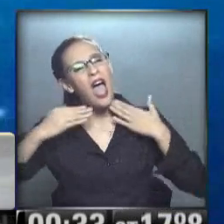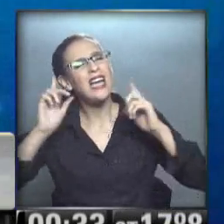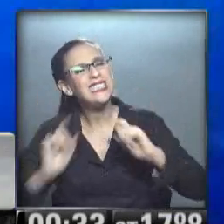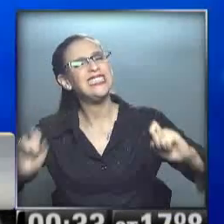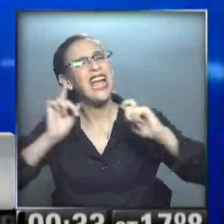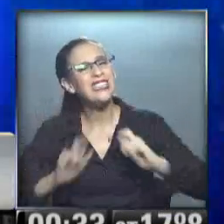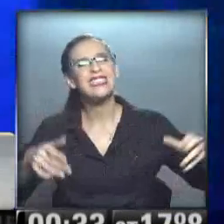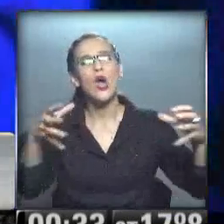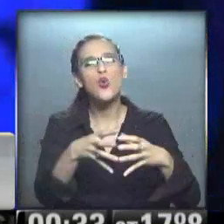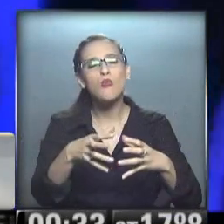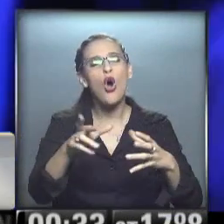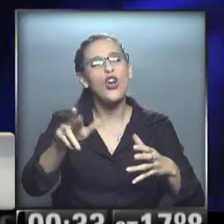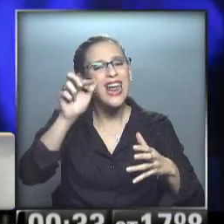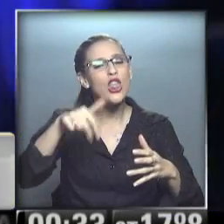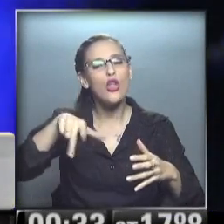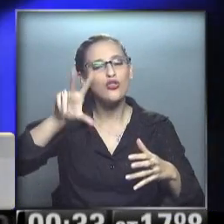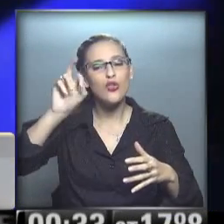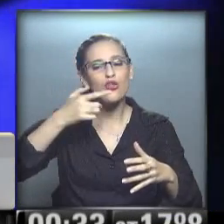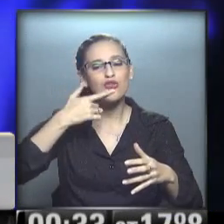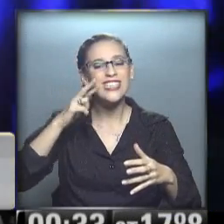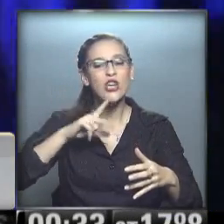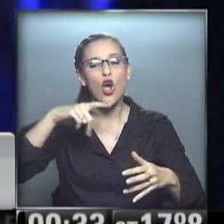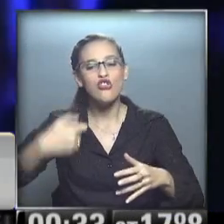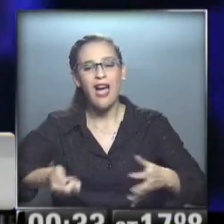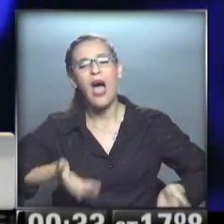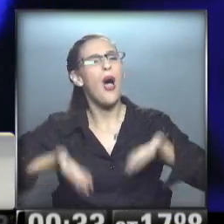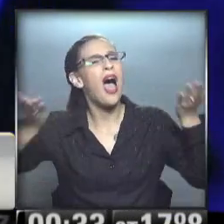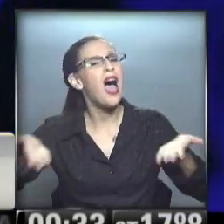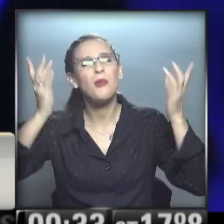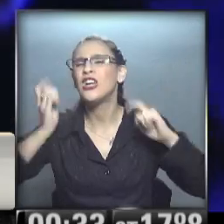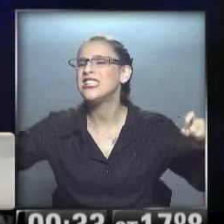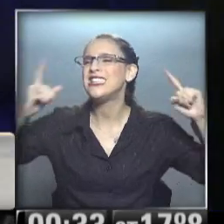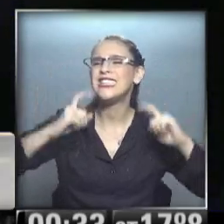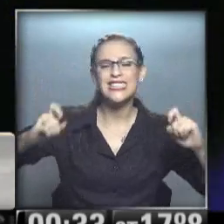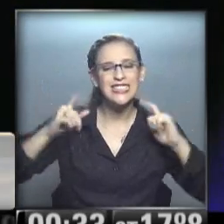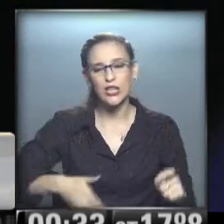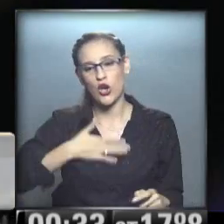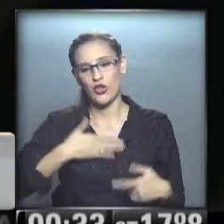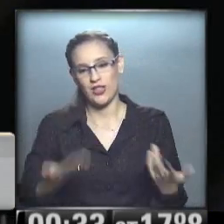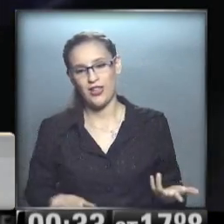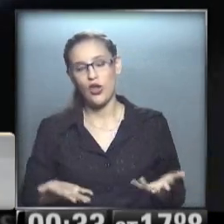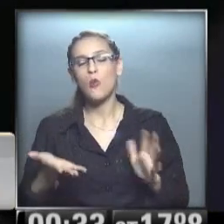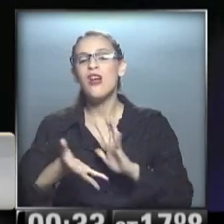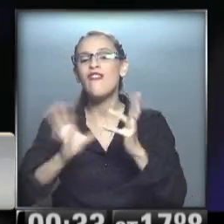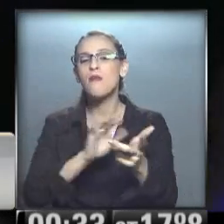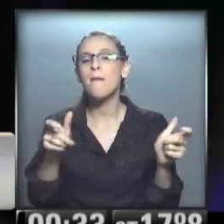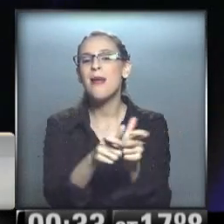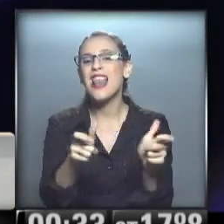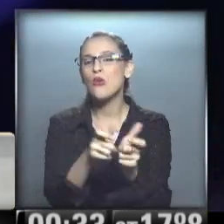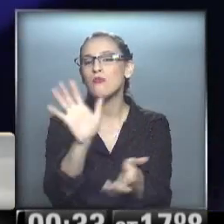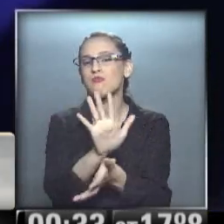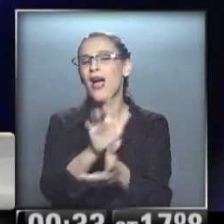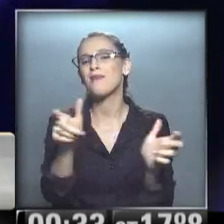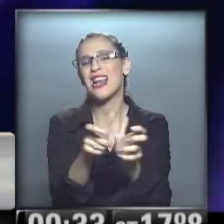sabe de dónde sale la música de punta a punta de la ciudad. Está musicalizada, como una gran película musicalizada por la